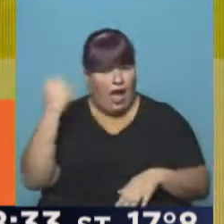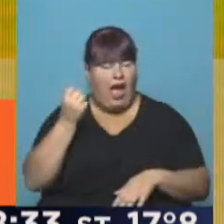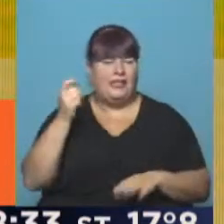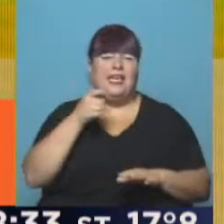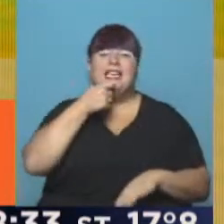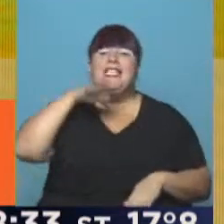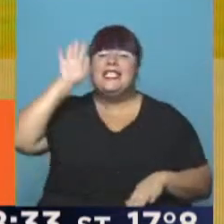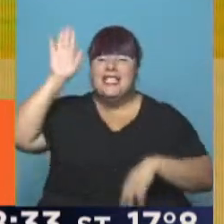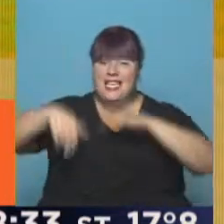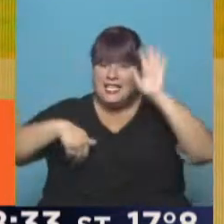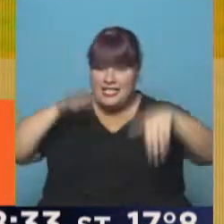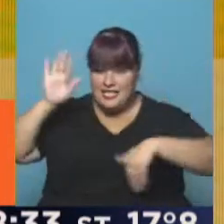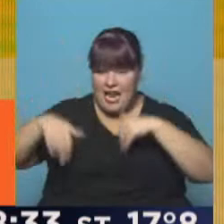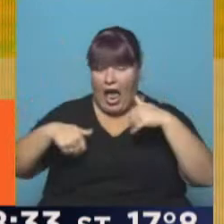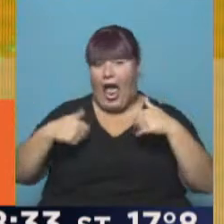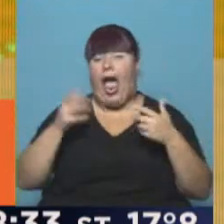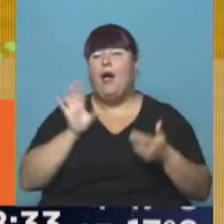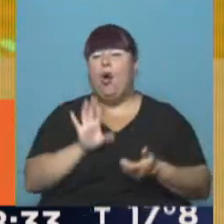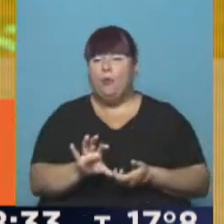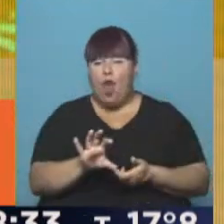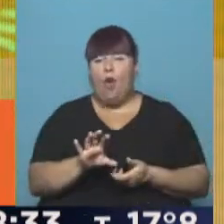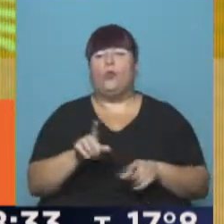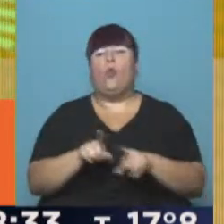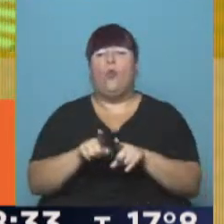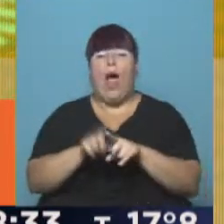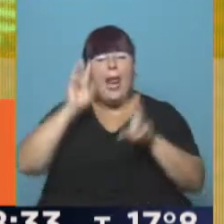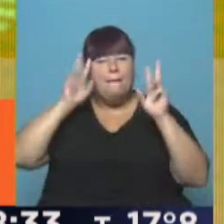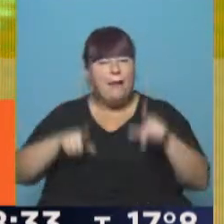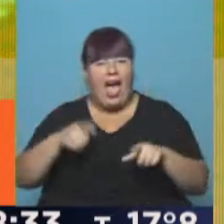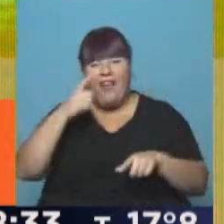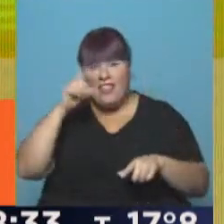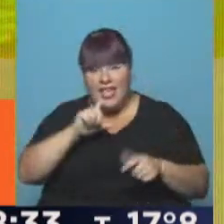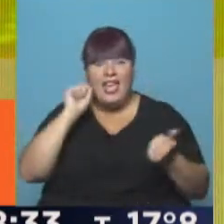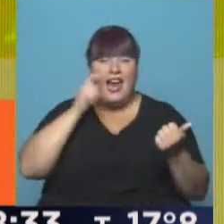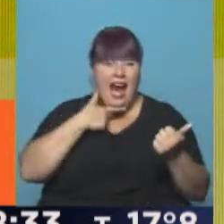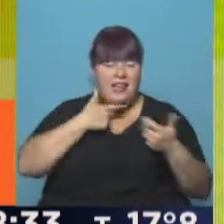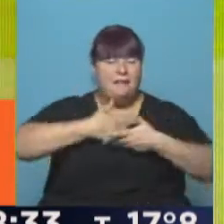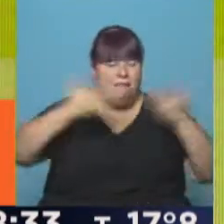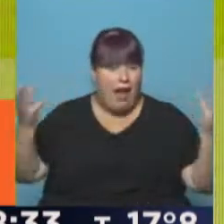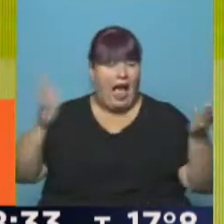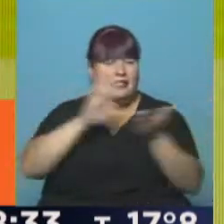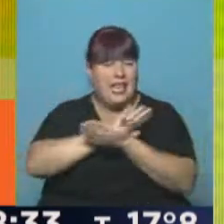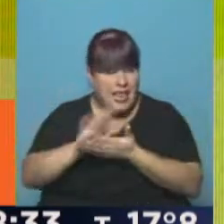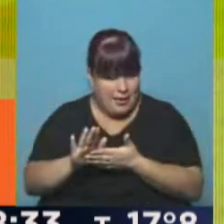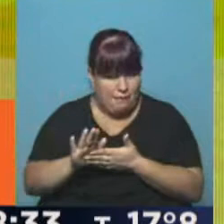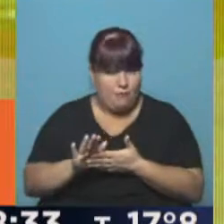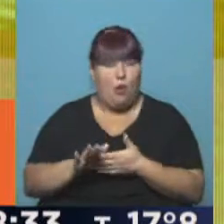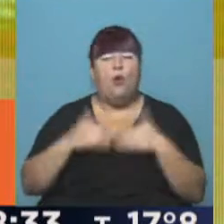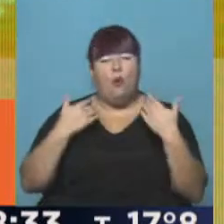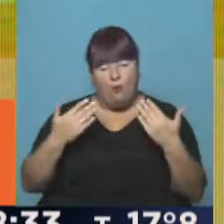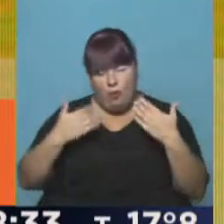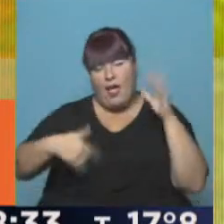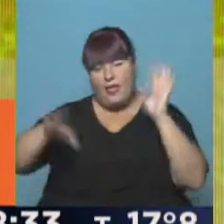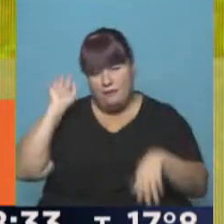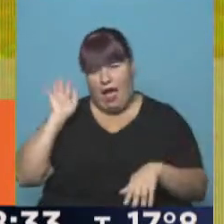convocamos en la provincia con una política hidrocarburífera mucho más amplia mucho más transparente puede haber una